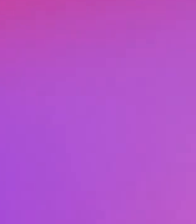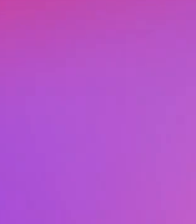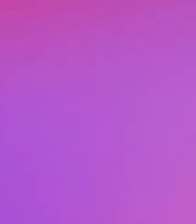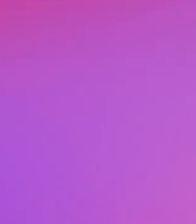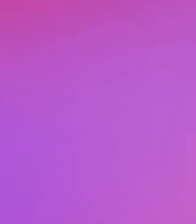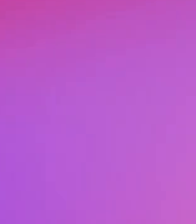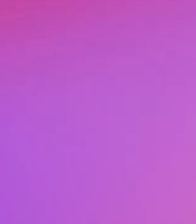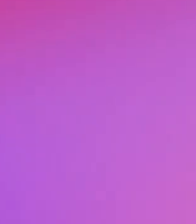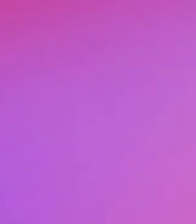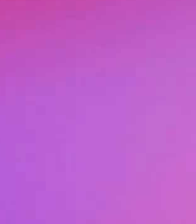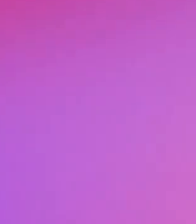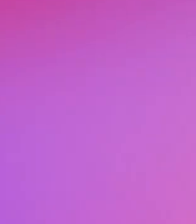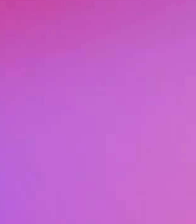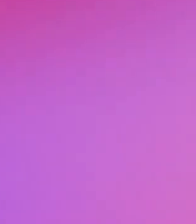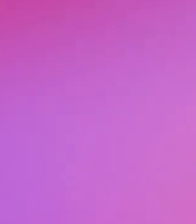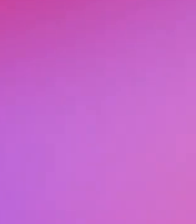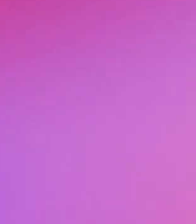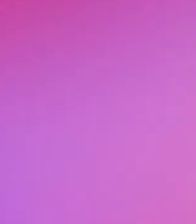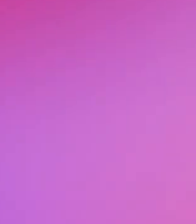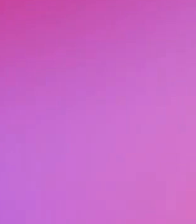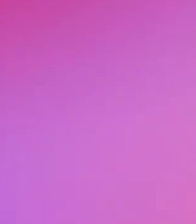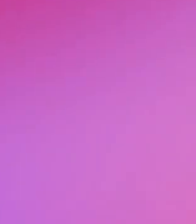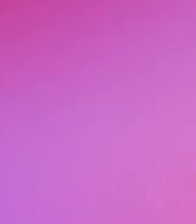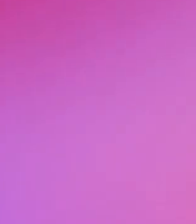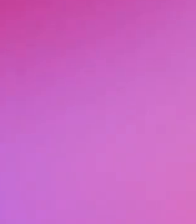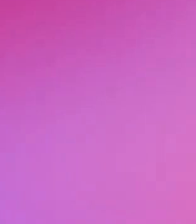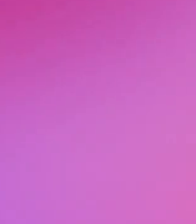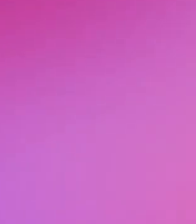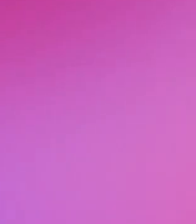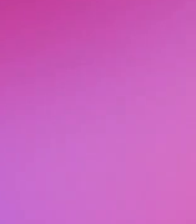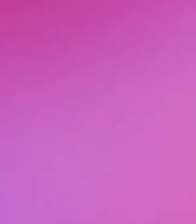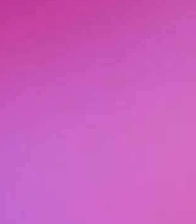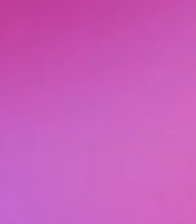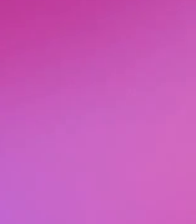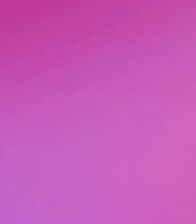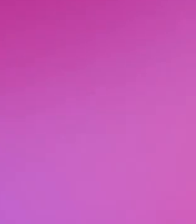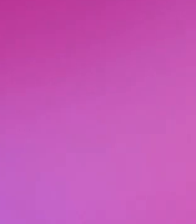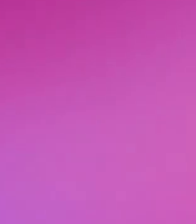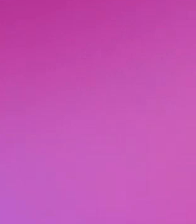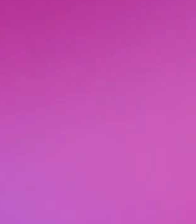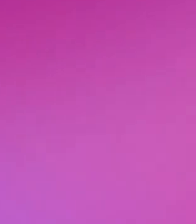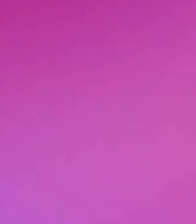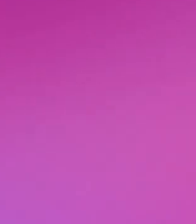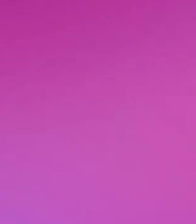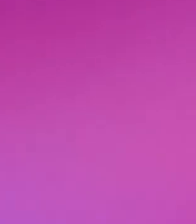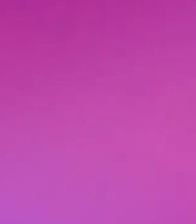puntos tripulantes punto c punto gob.mx